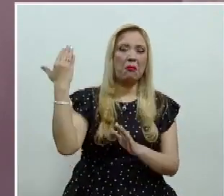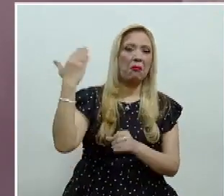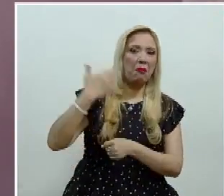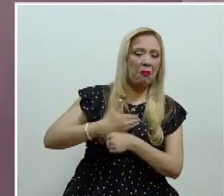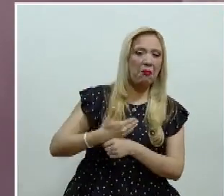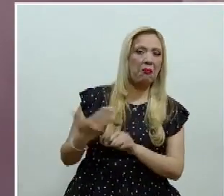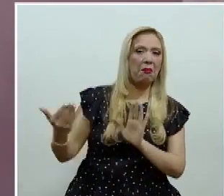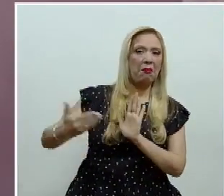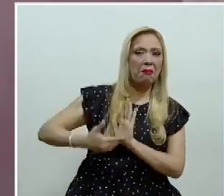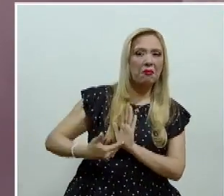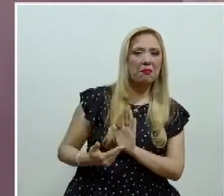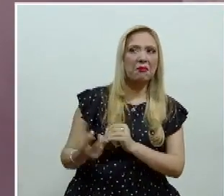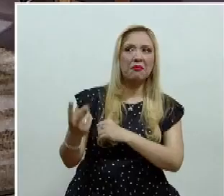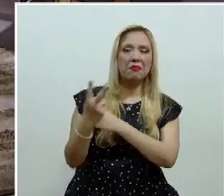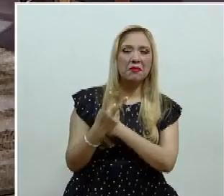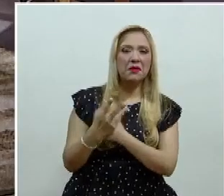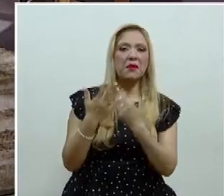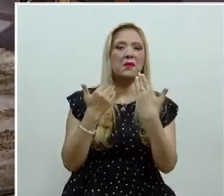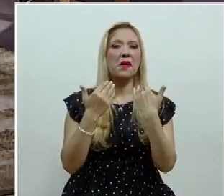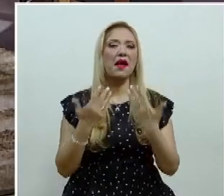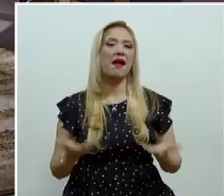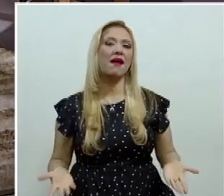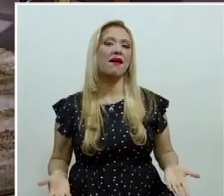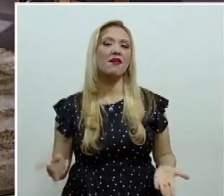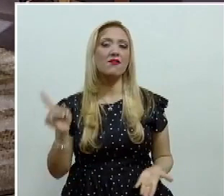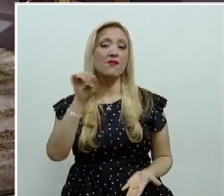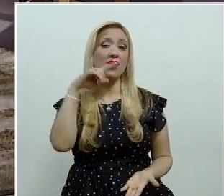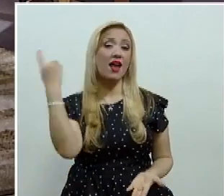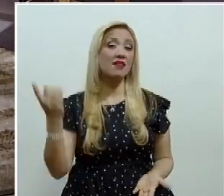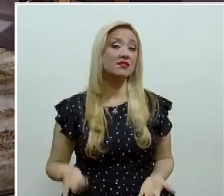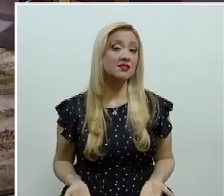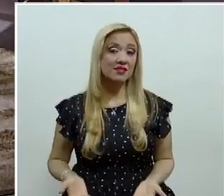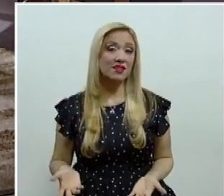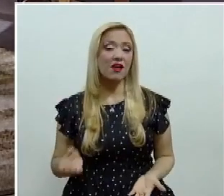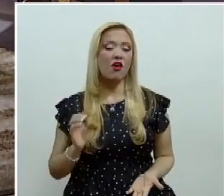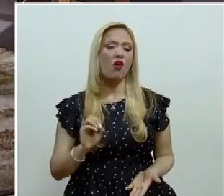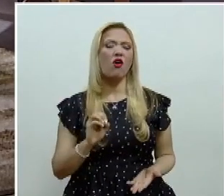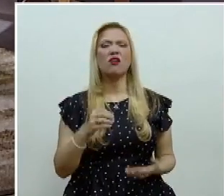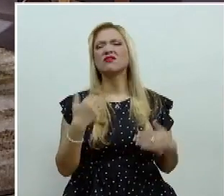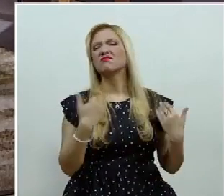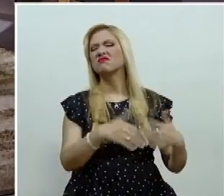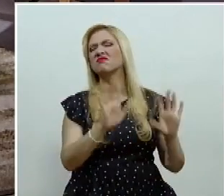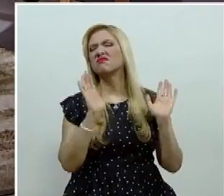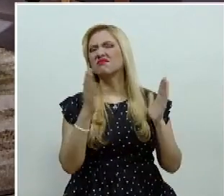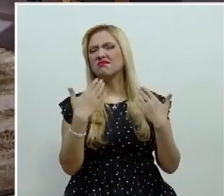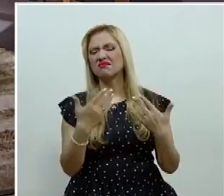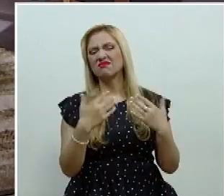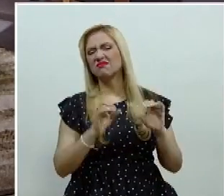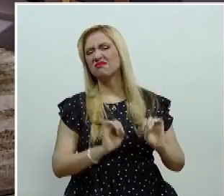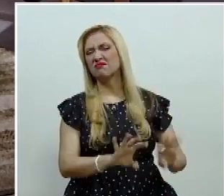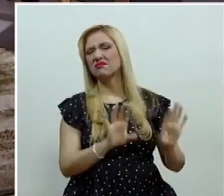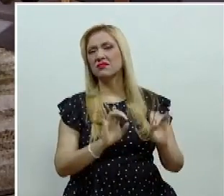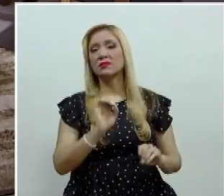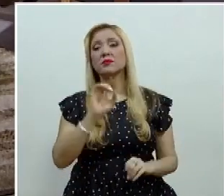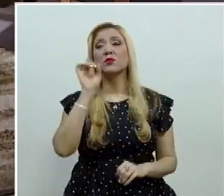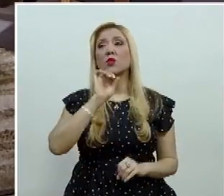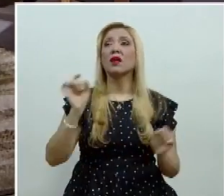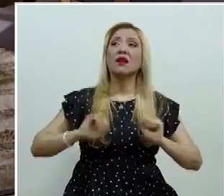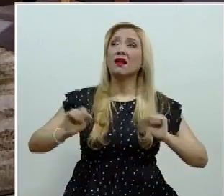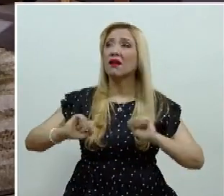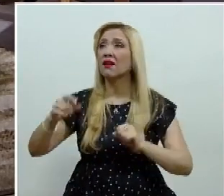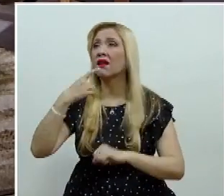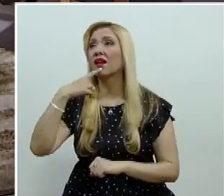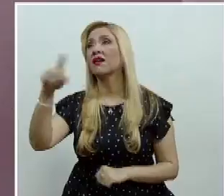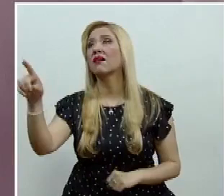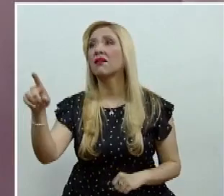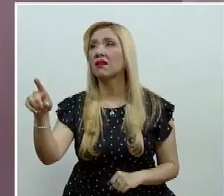que no hay alguien que esté vigilando. Entonces también fortalecer el sistema de justicia. O que se tolera esa violencia, exactamente, ¿no? O que si ella va después regresa, porque a